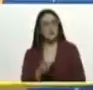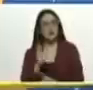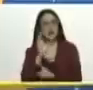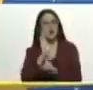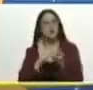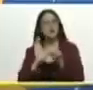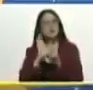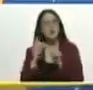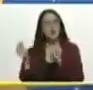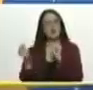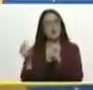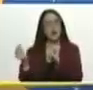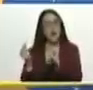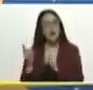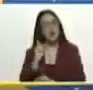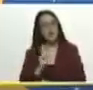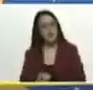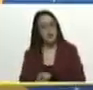del diálogo,